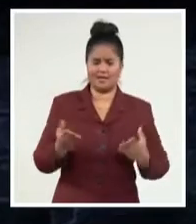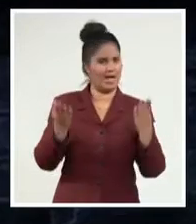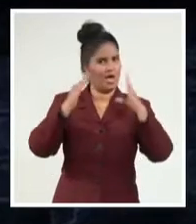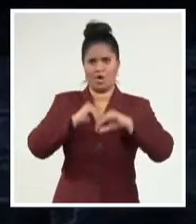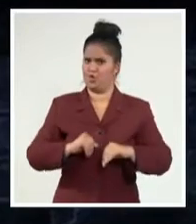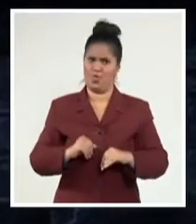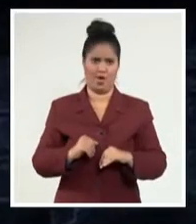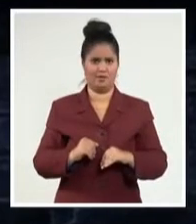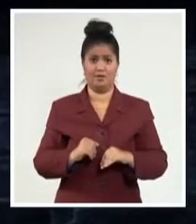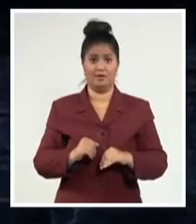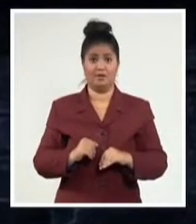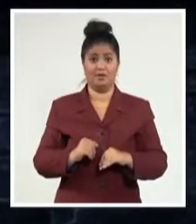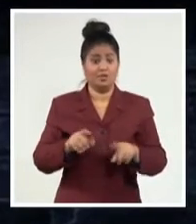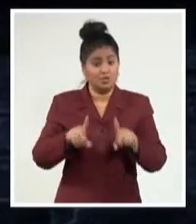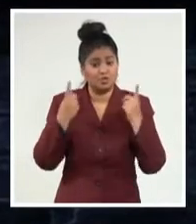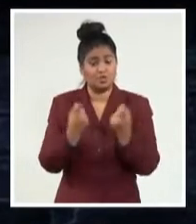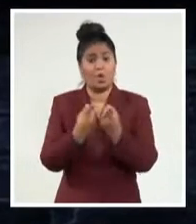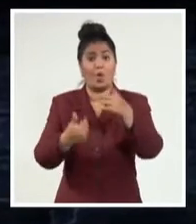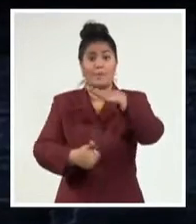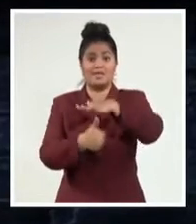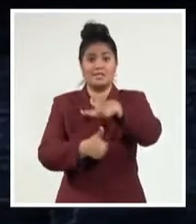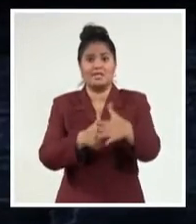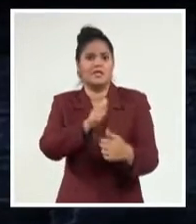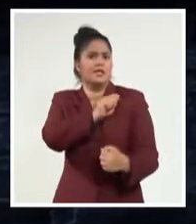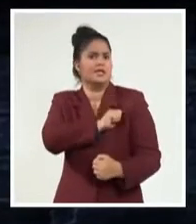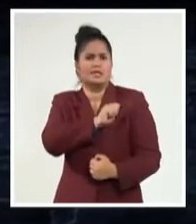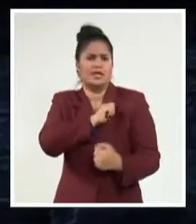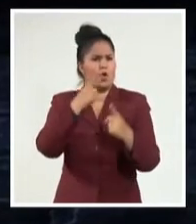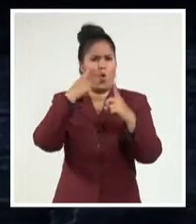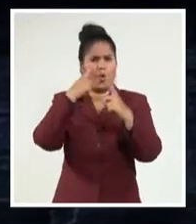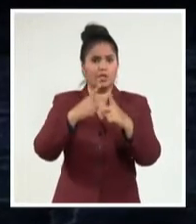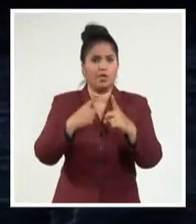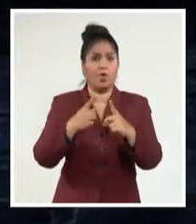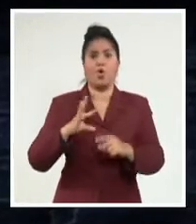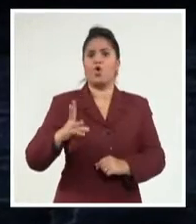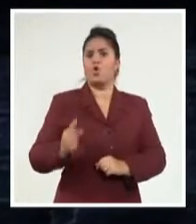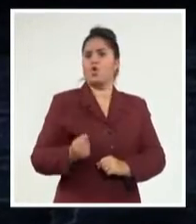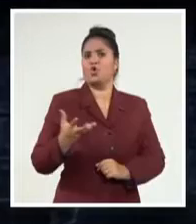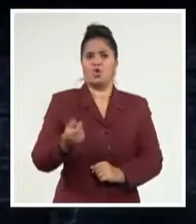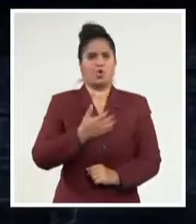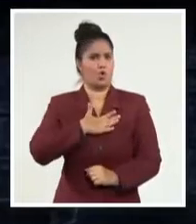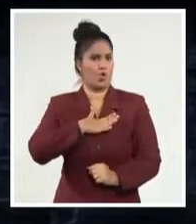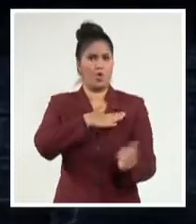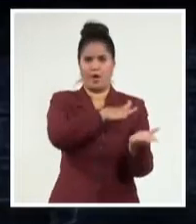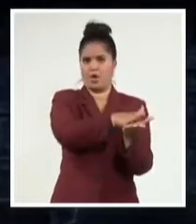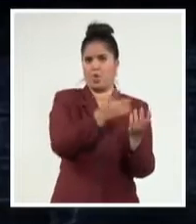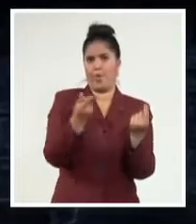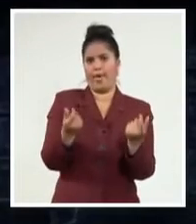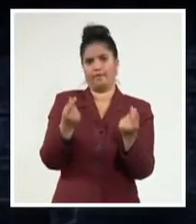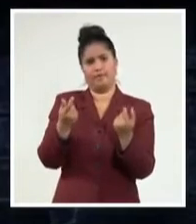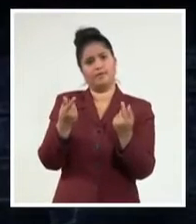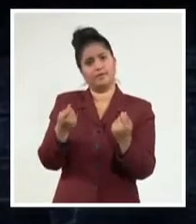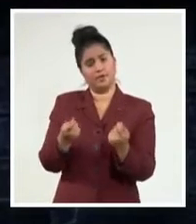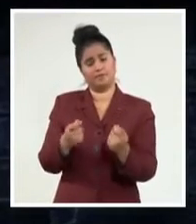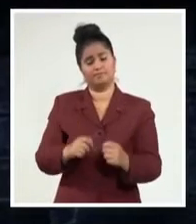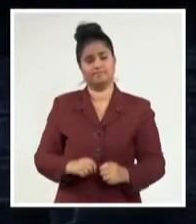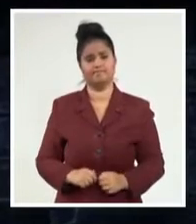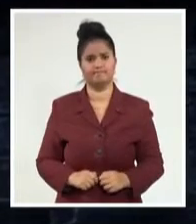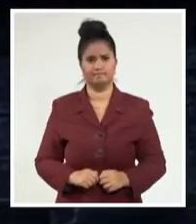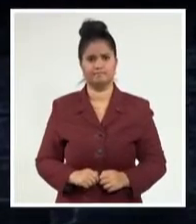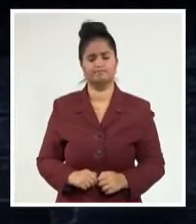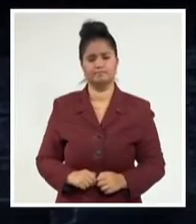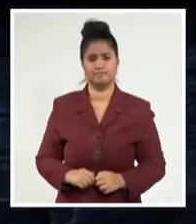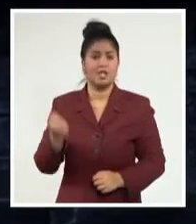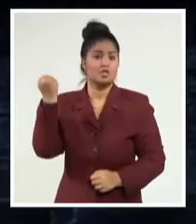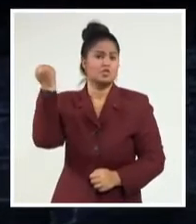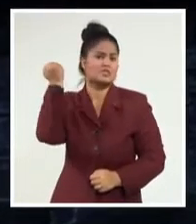ha envenenado la institucionalidad toda, siendo el Congreso donde, lejos de legislar para la ciudadanía, se cocinan las trampas más